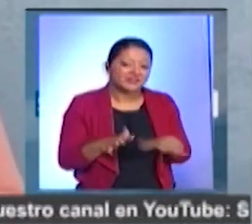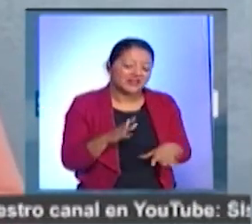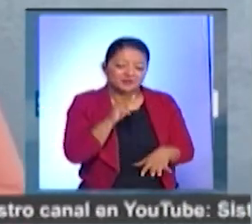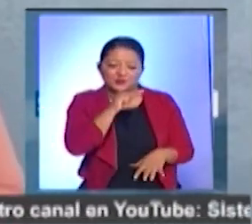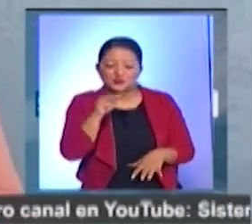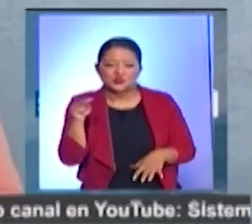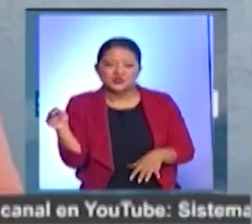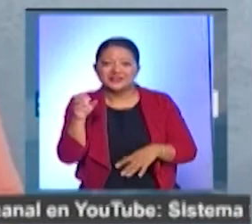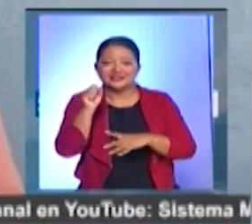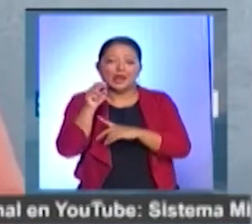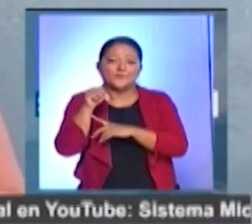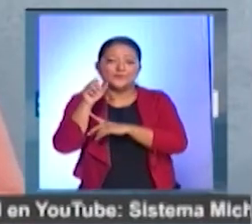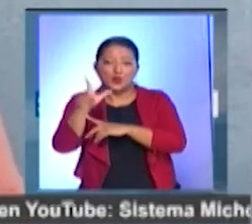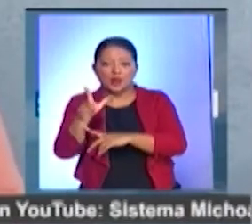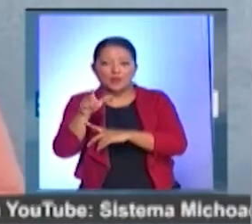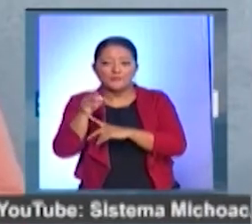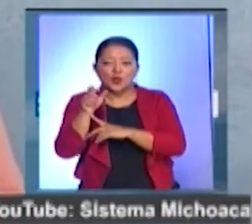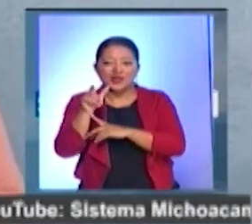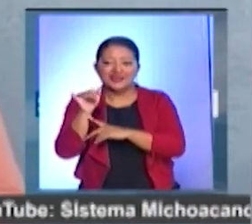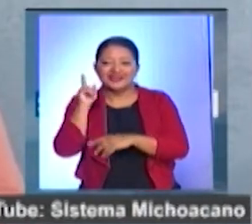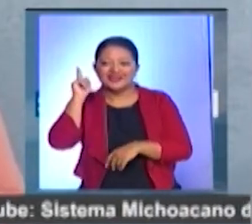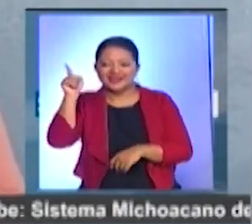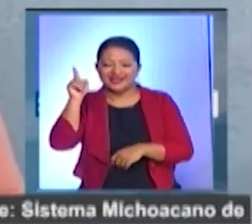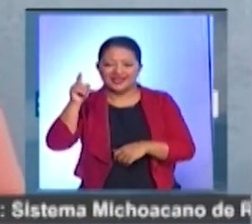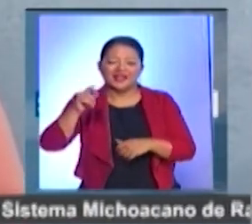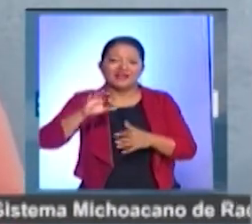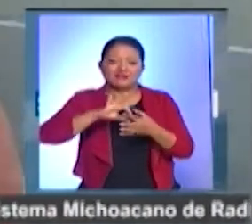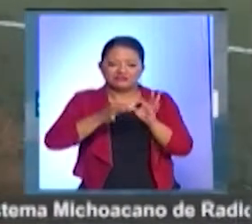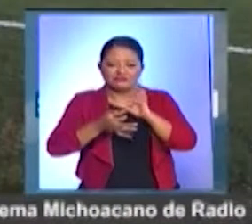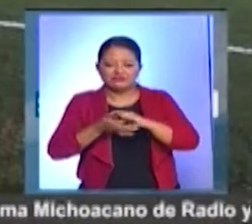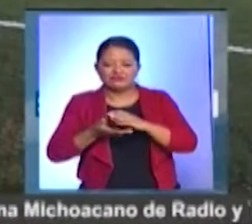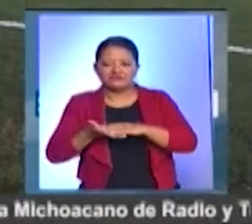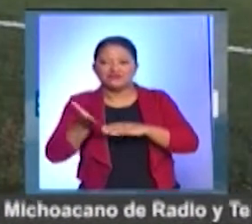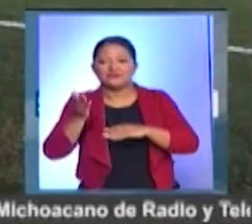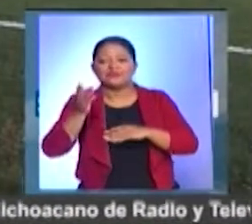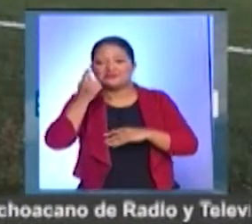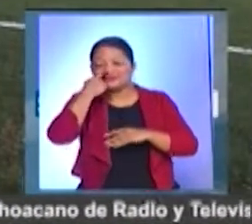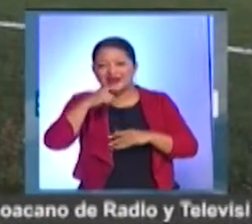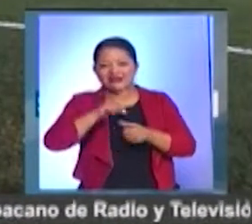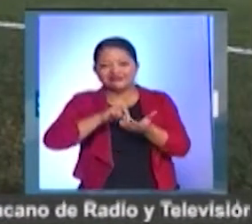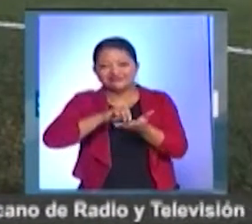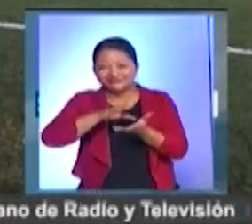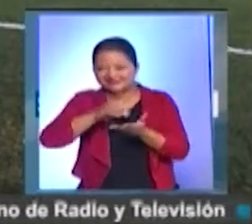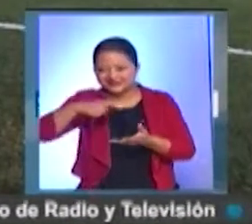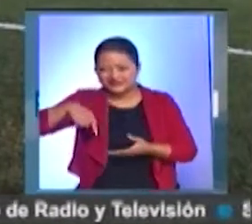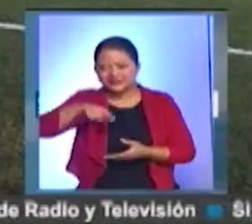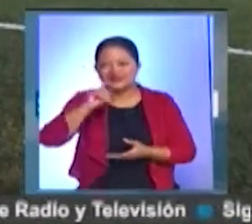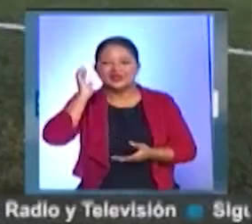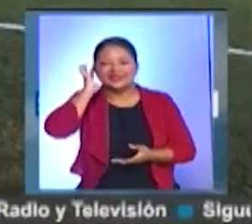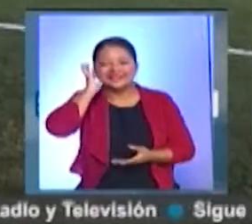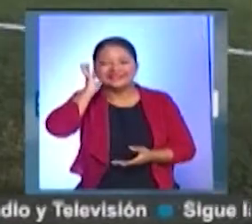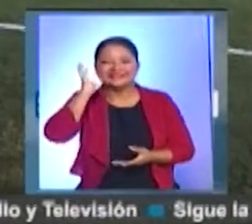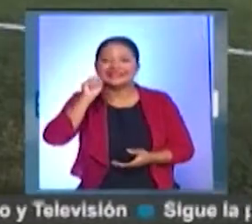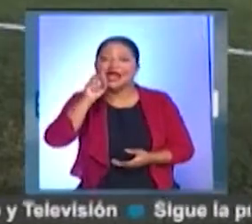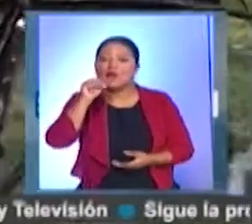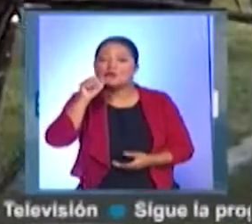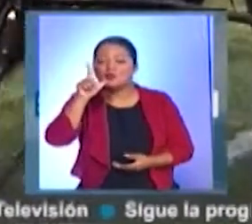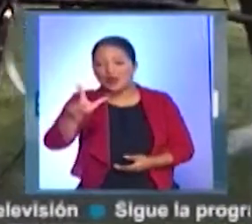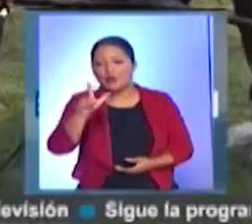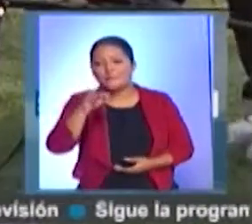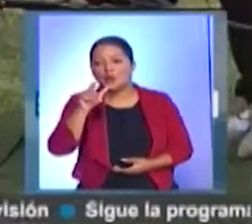en los juegos paralímpicos de tokio 2021 el michoacano samuel molina se despide de los juegos paralímpicos de tokio